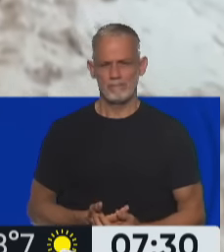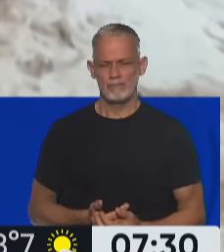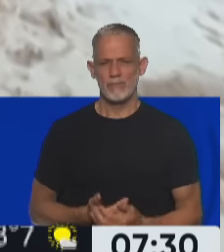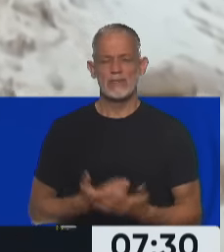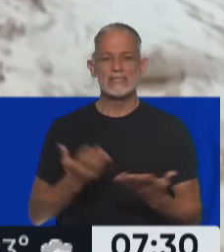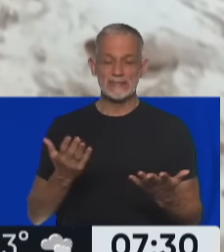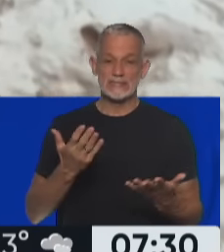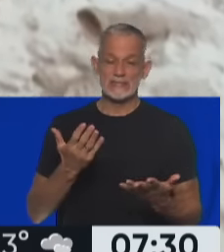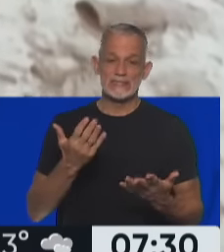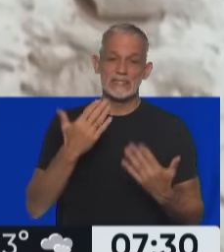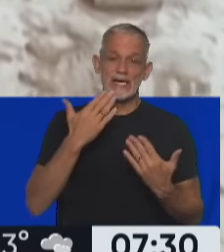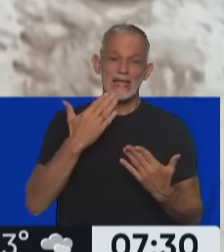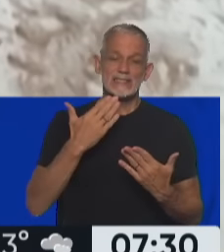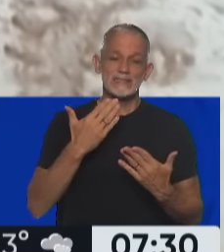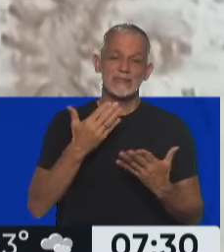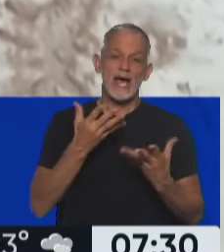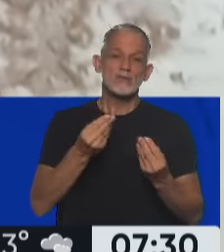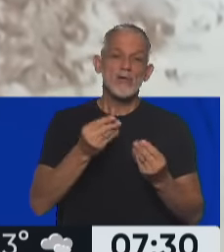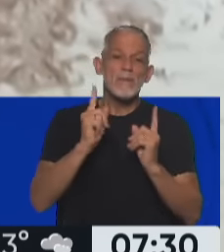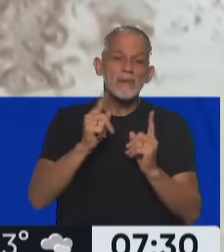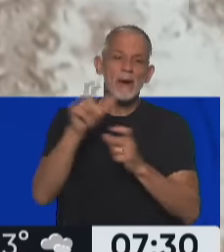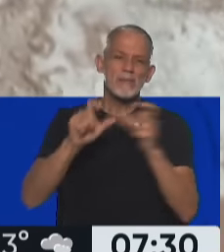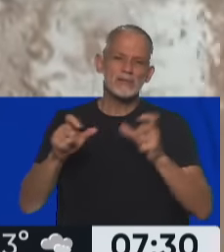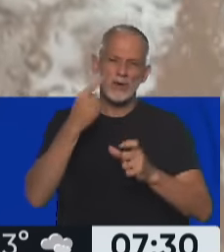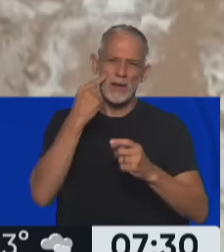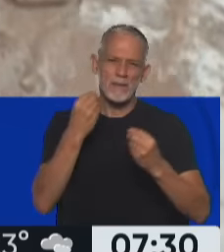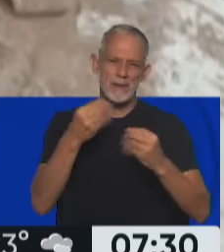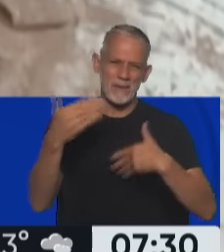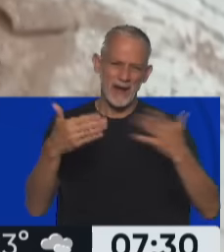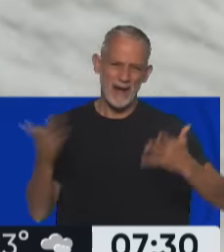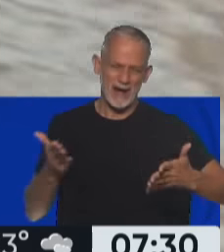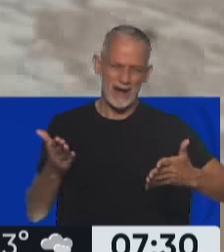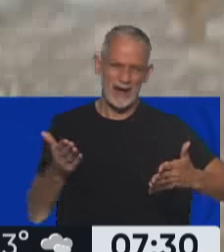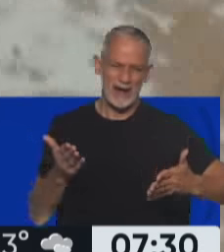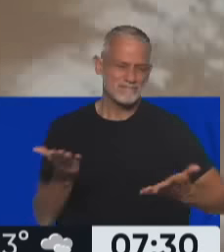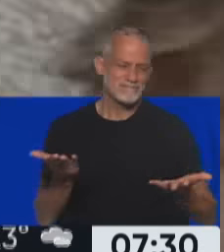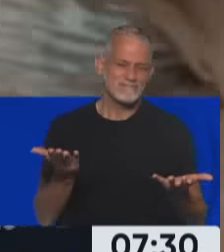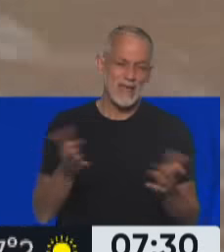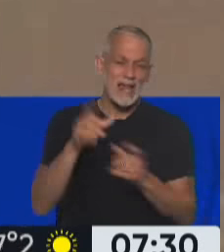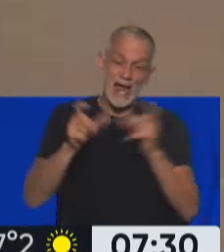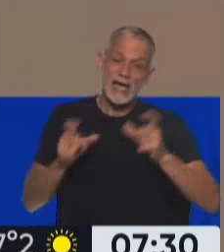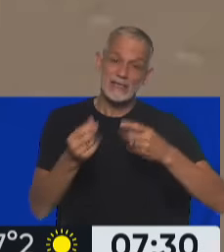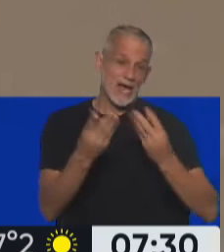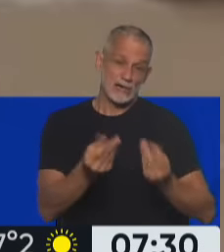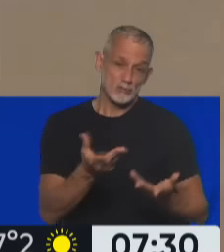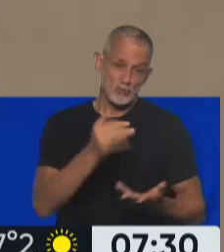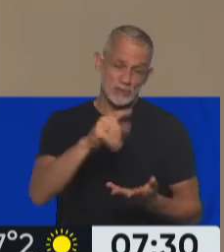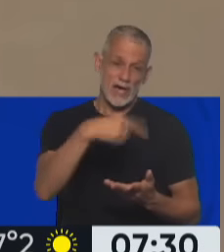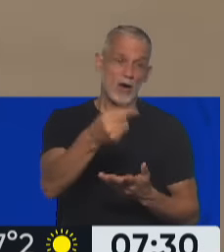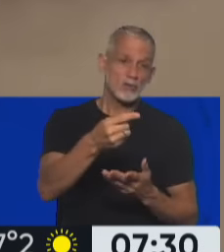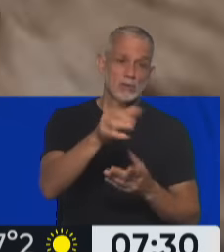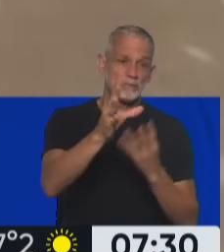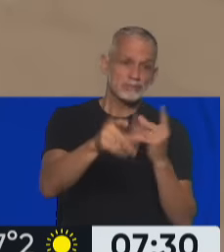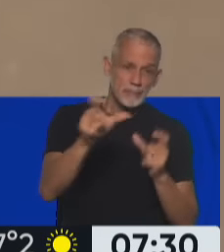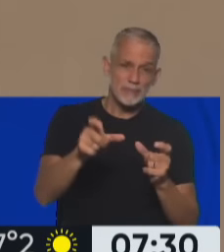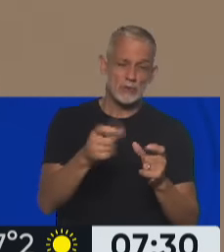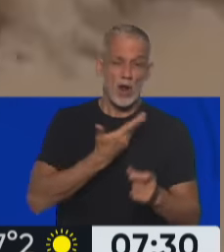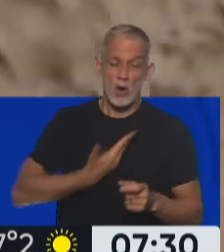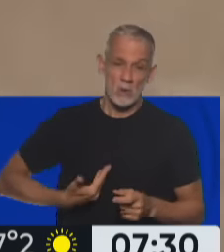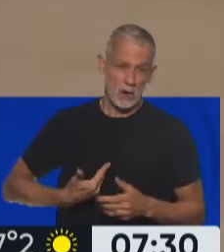Pues gracias a la ayuda del propio pueblo. O sea, la gente es la que está ayudando a las otras personas. Por parte